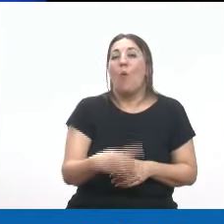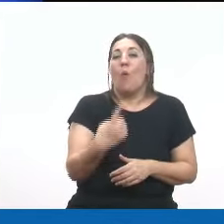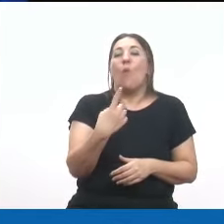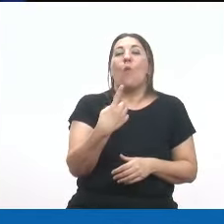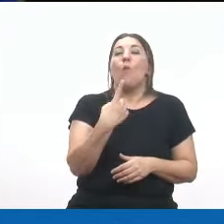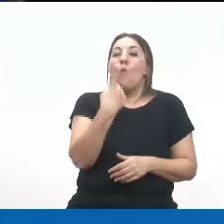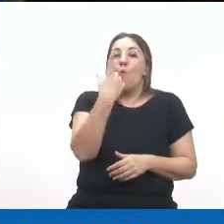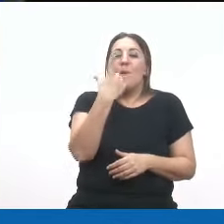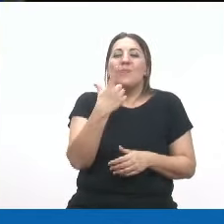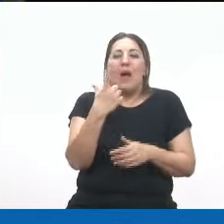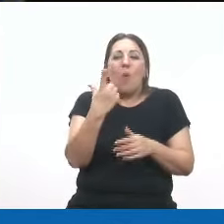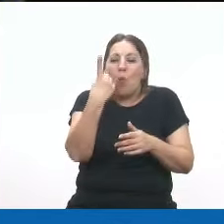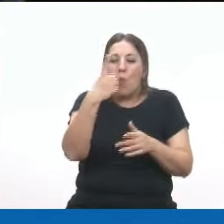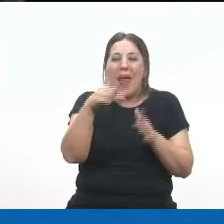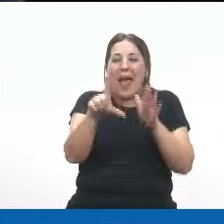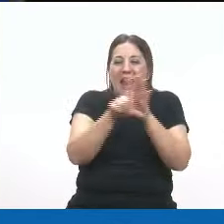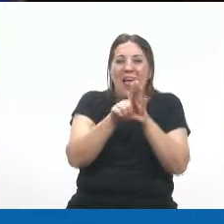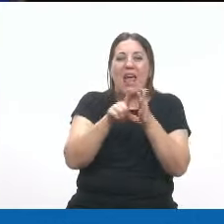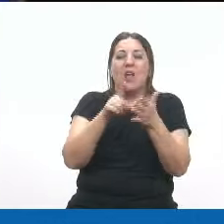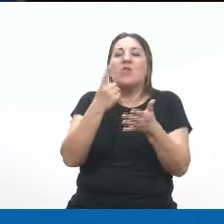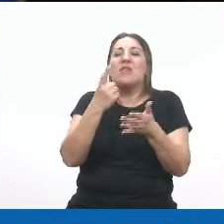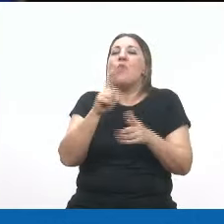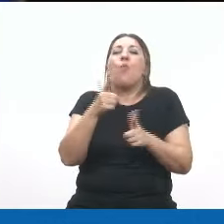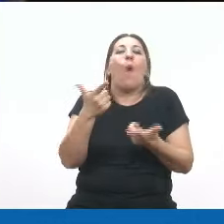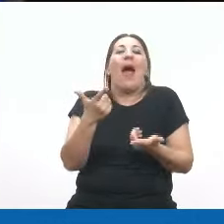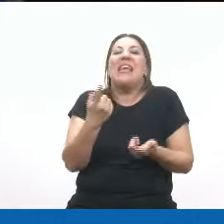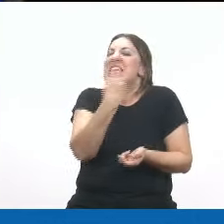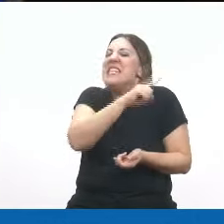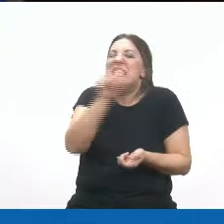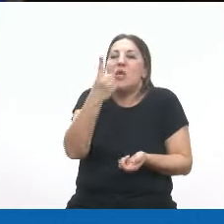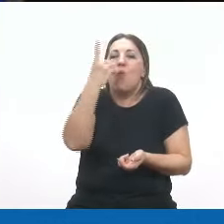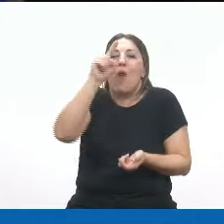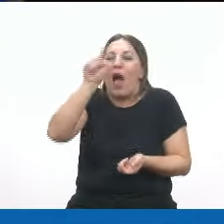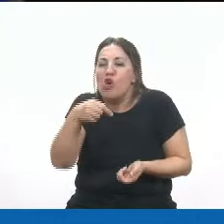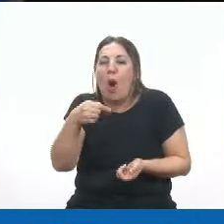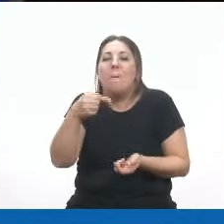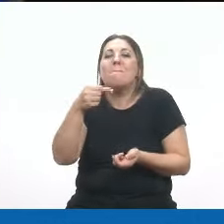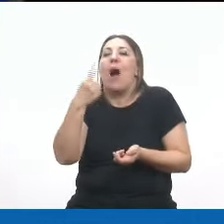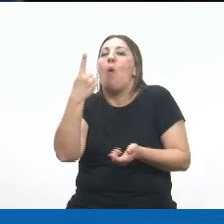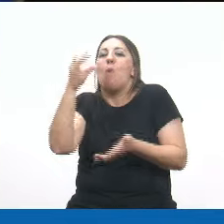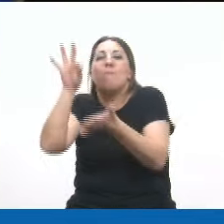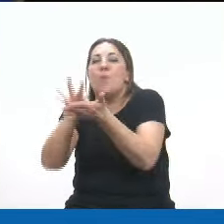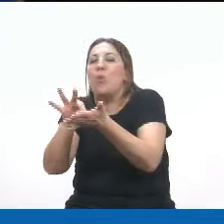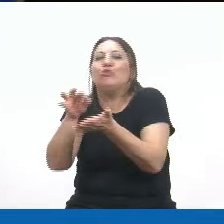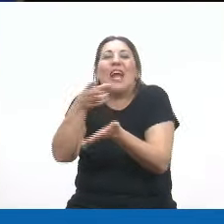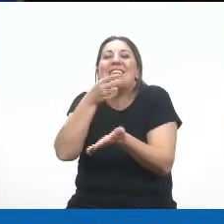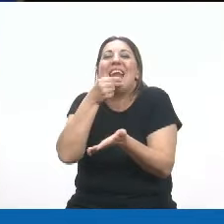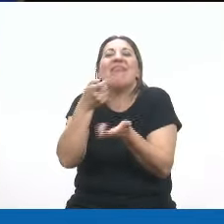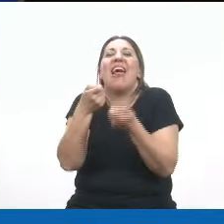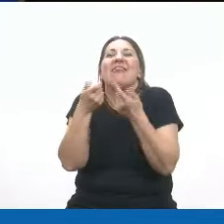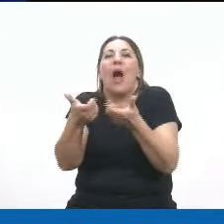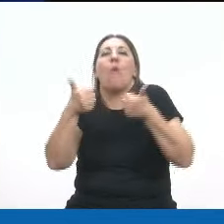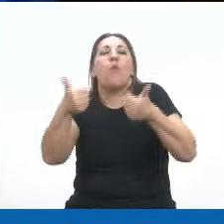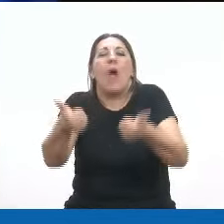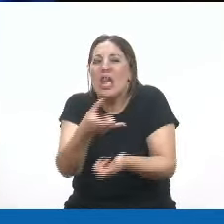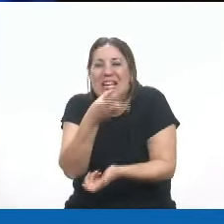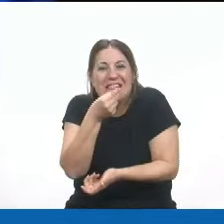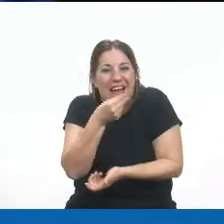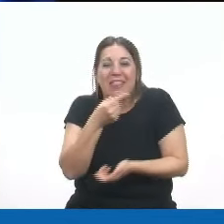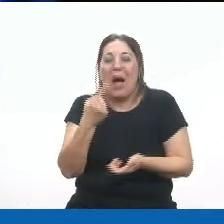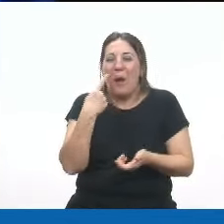sola coma ni un solo artículo beneficia a las pymes acá oí hablar mucho vieron que los legisladores